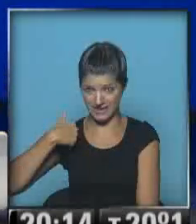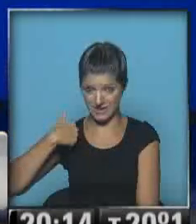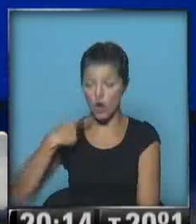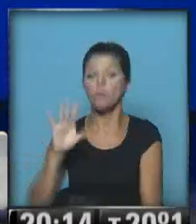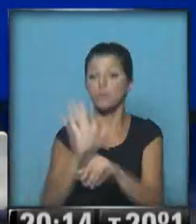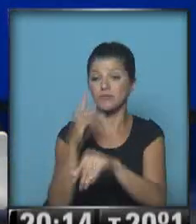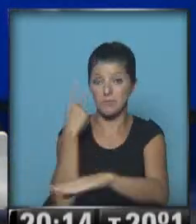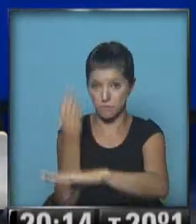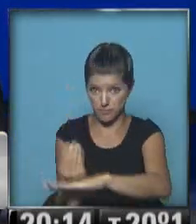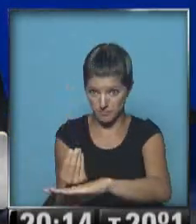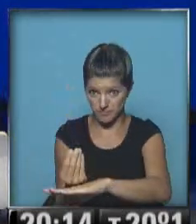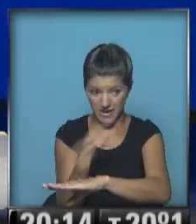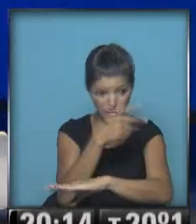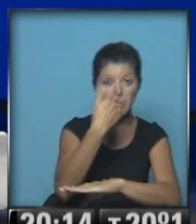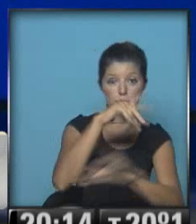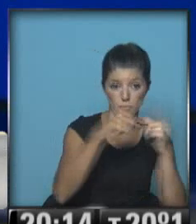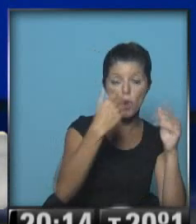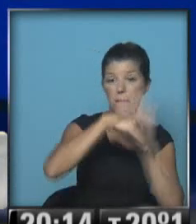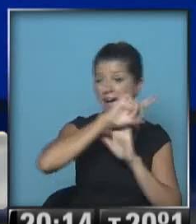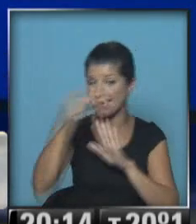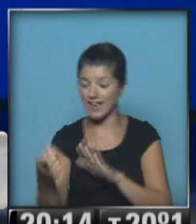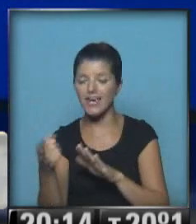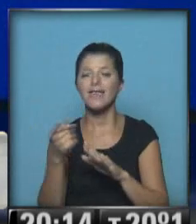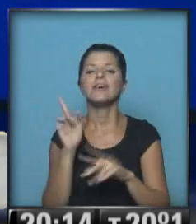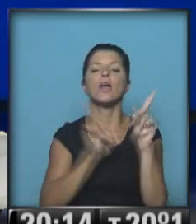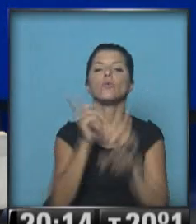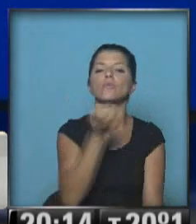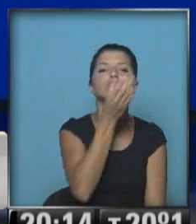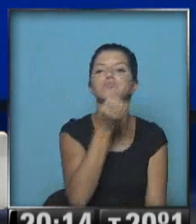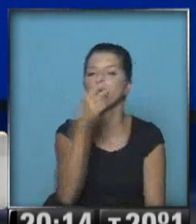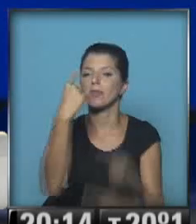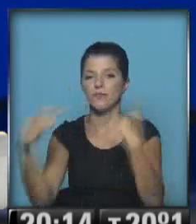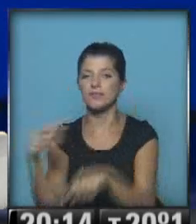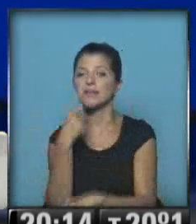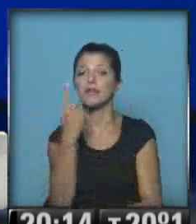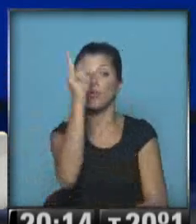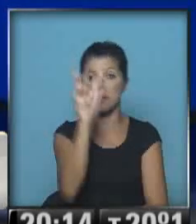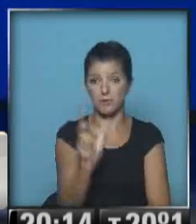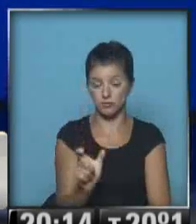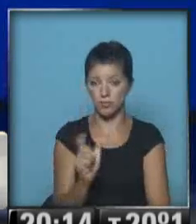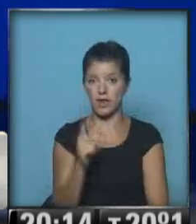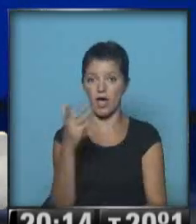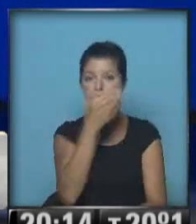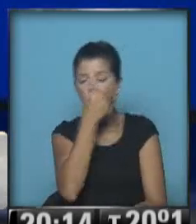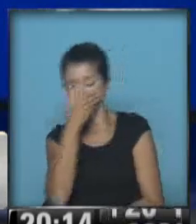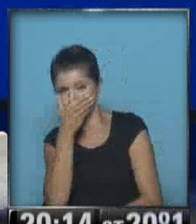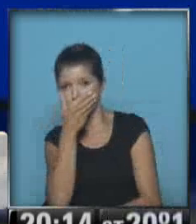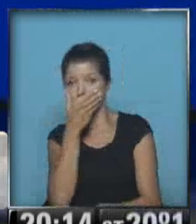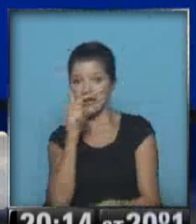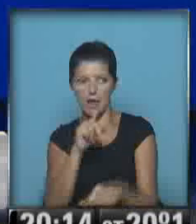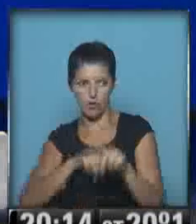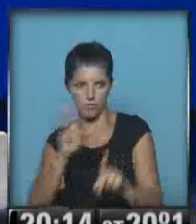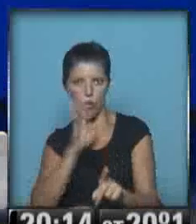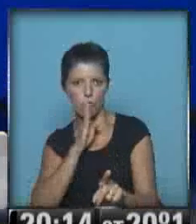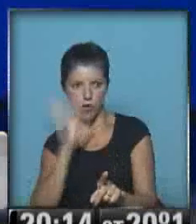habitantes Y son muchos los testimonios que dicen donde cuando caía un detenido a la tortura que además era judío